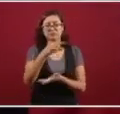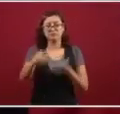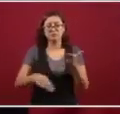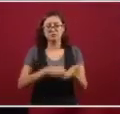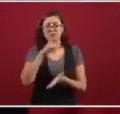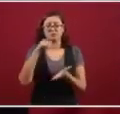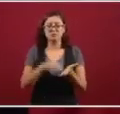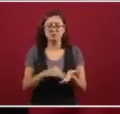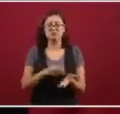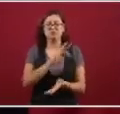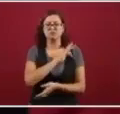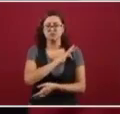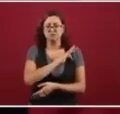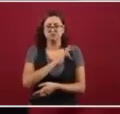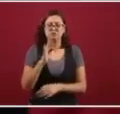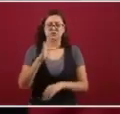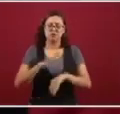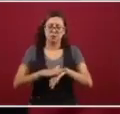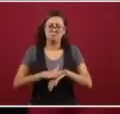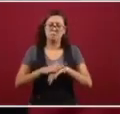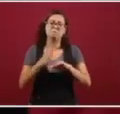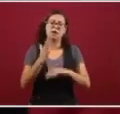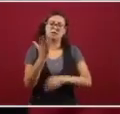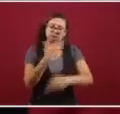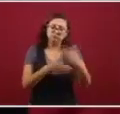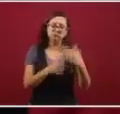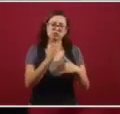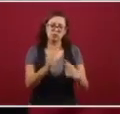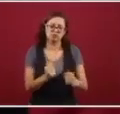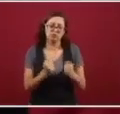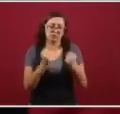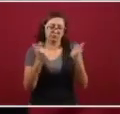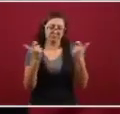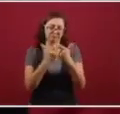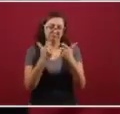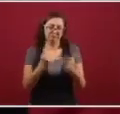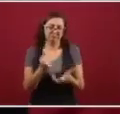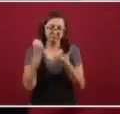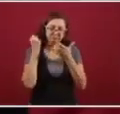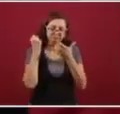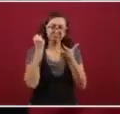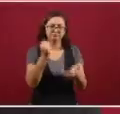municipios puedan fortalecerse, pero sobre todo financieramente